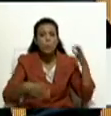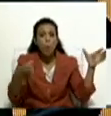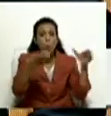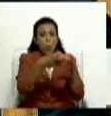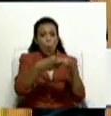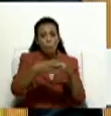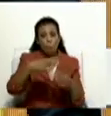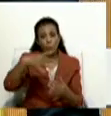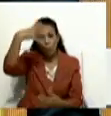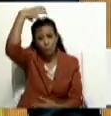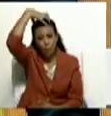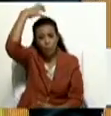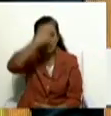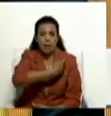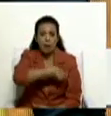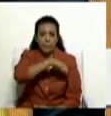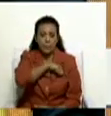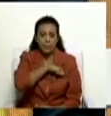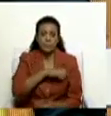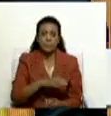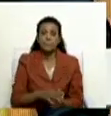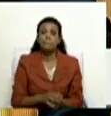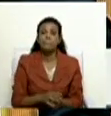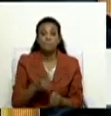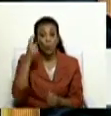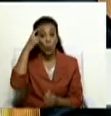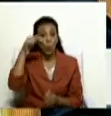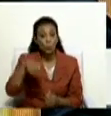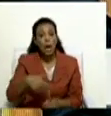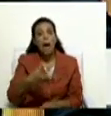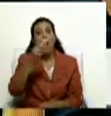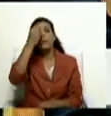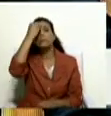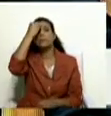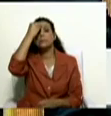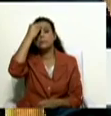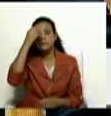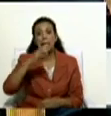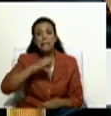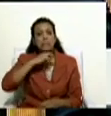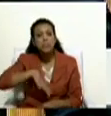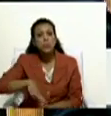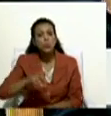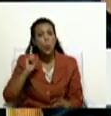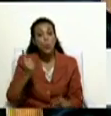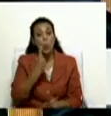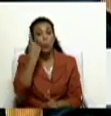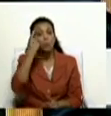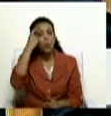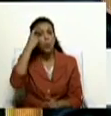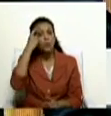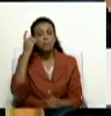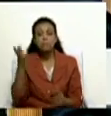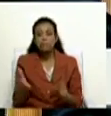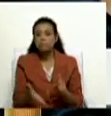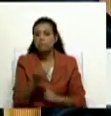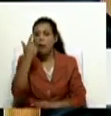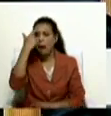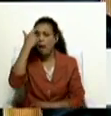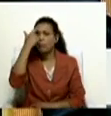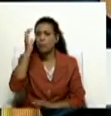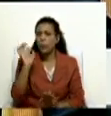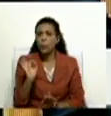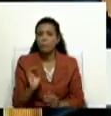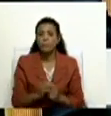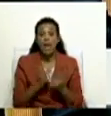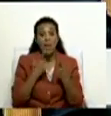Imperial en Venezuela hoy comprendemos este hito en su justa medida y alcance histórico porque la liberación